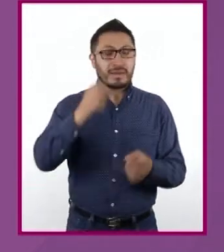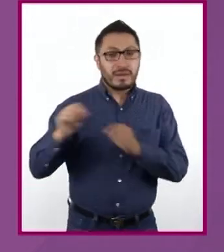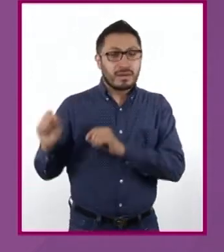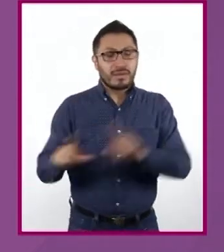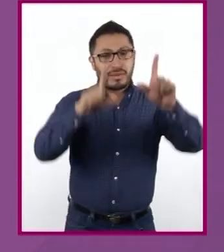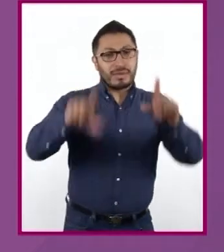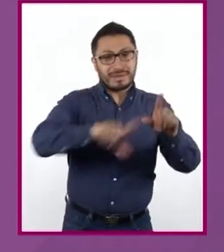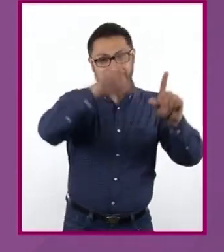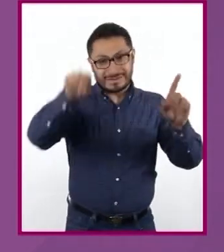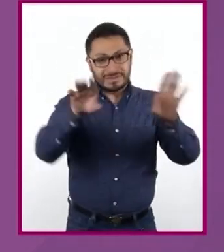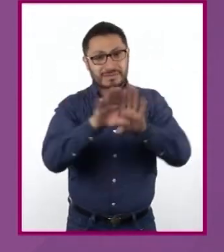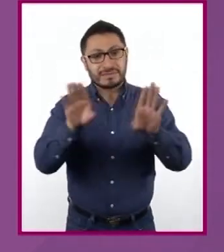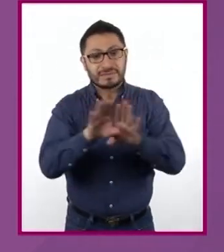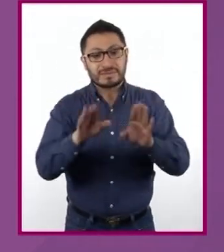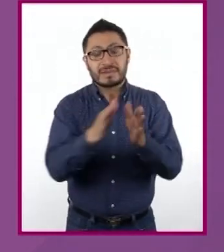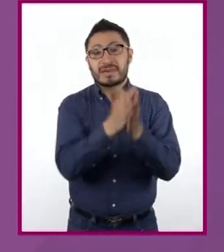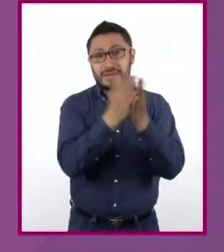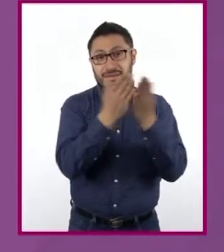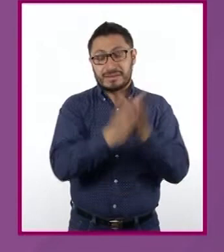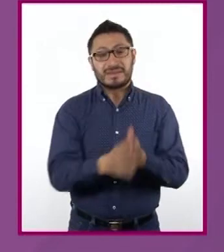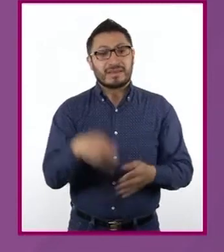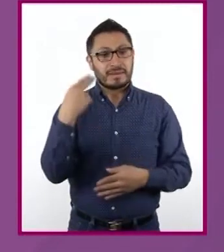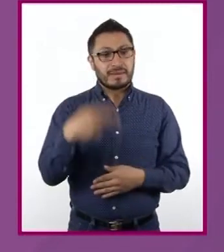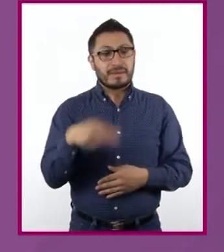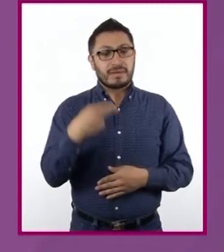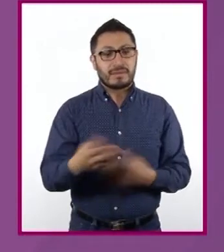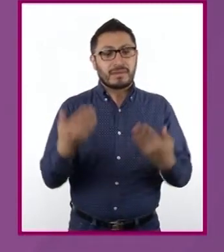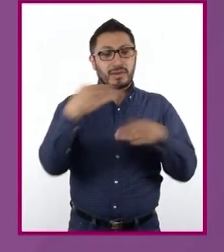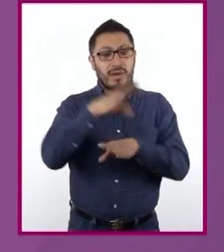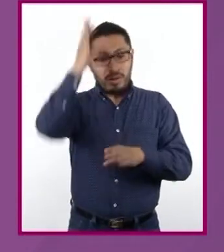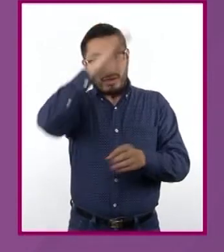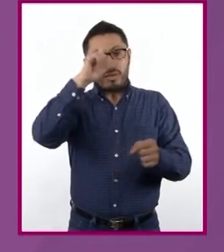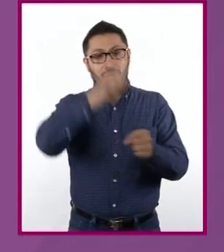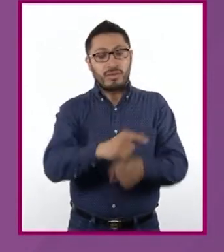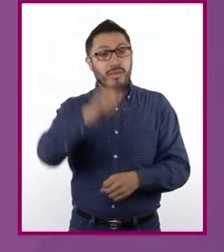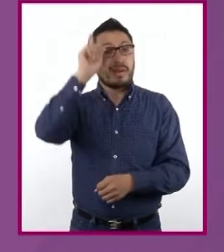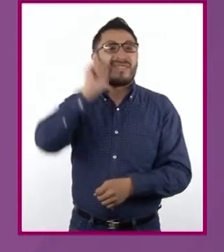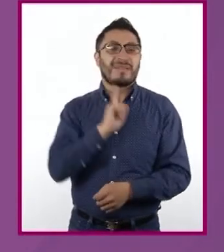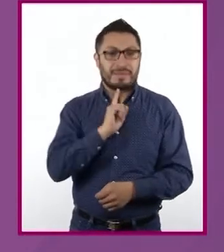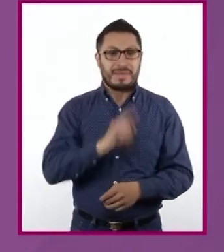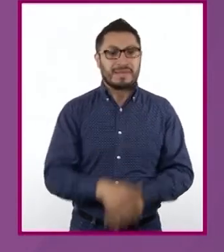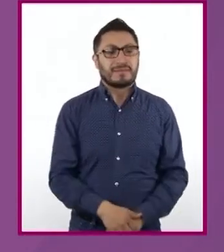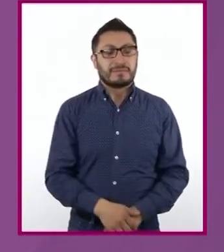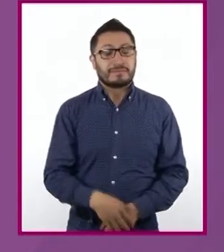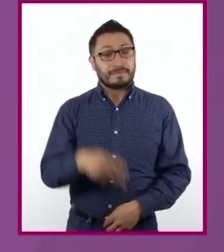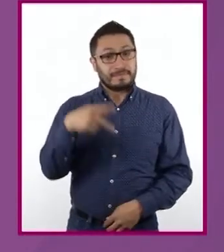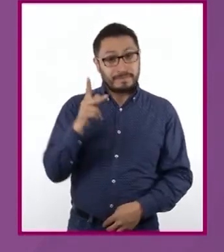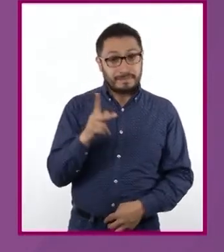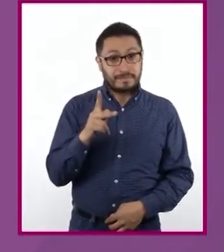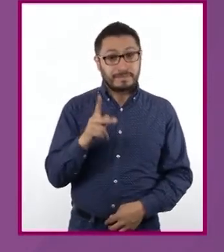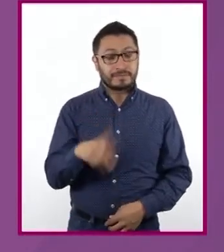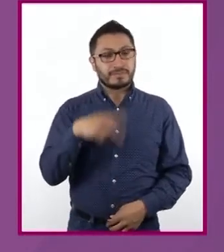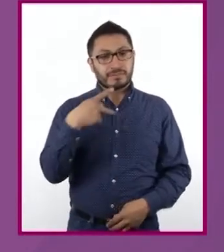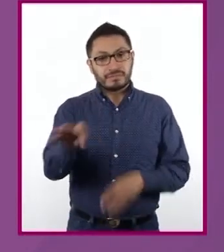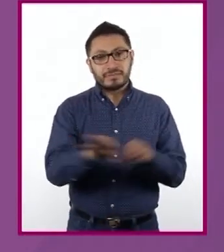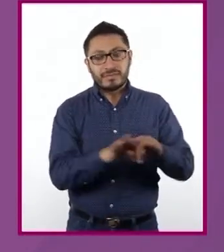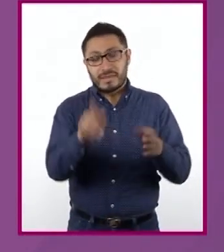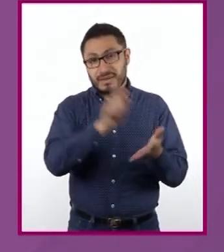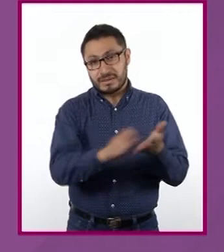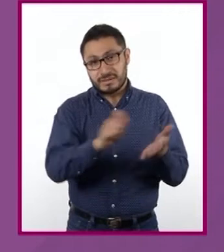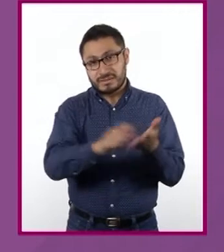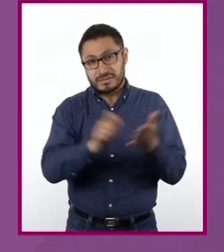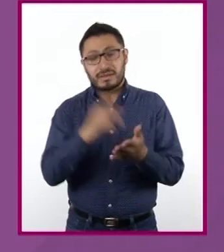publicaría posteriormente como libro, llamado Sobre cultura femenina. Sin embargo, su trabajo